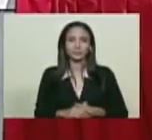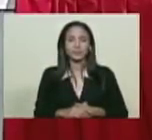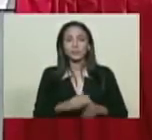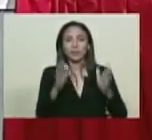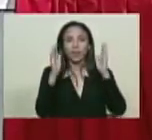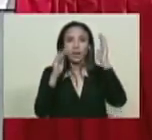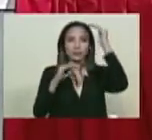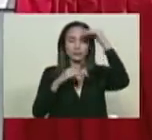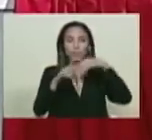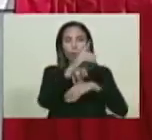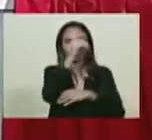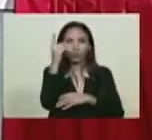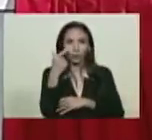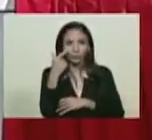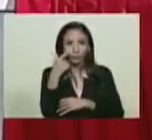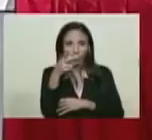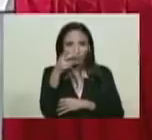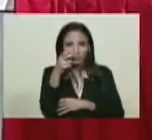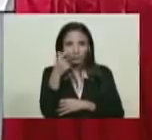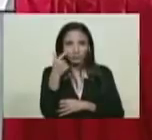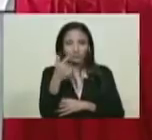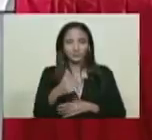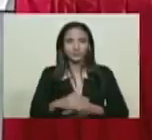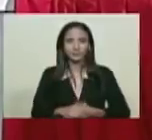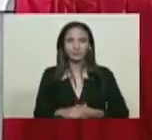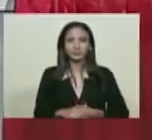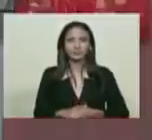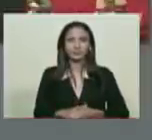Atención, Diosdado Cabello, ¿me escucha?